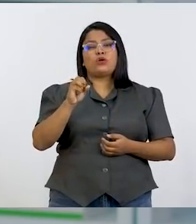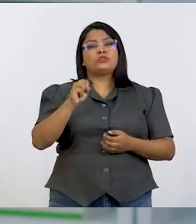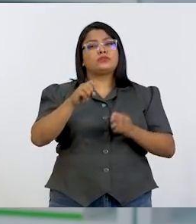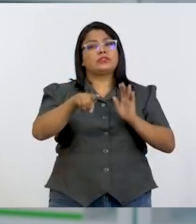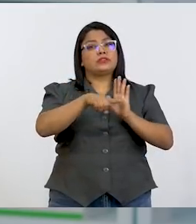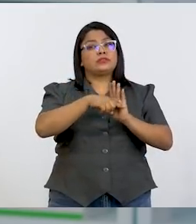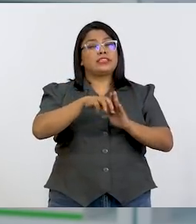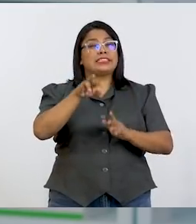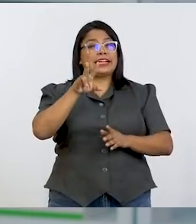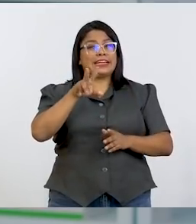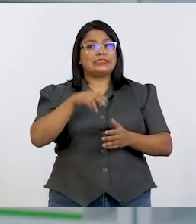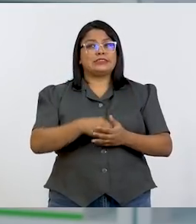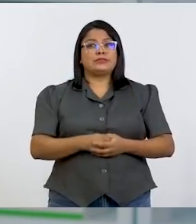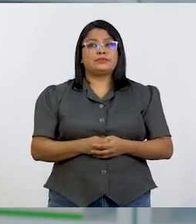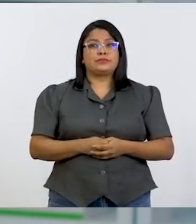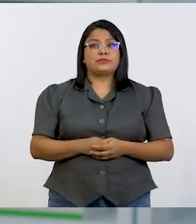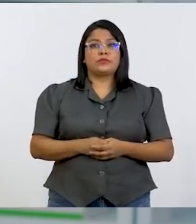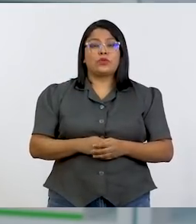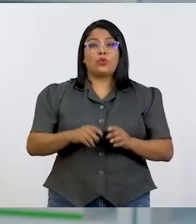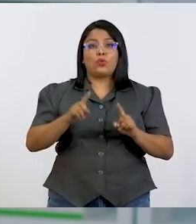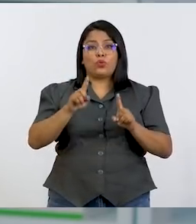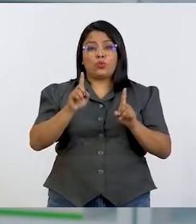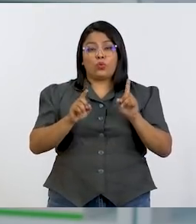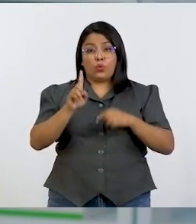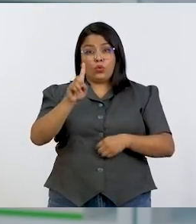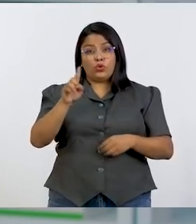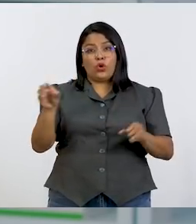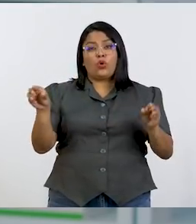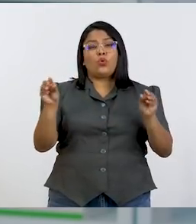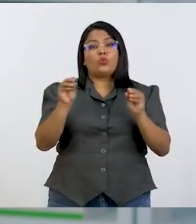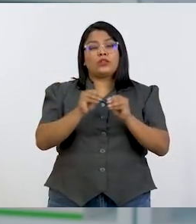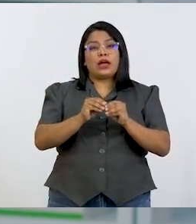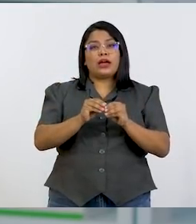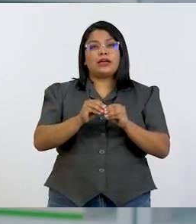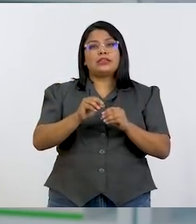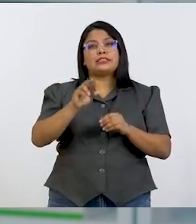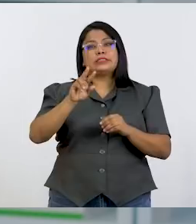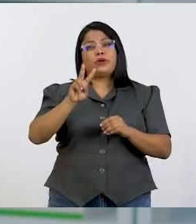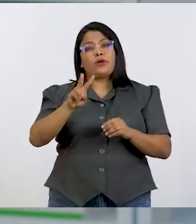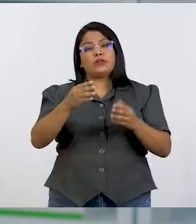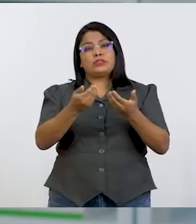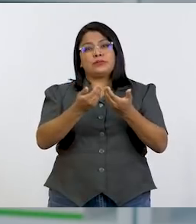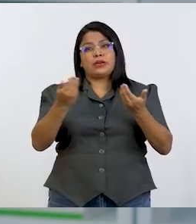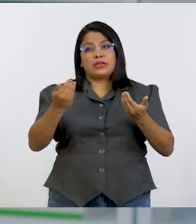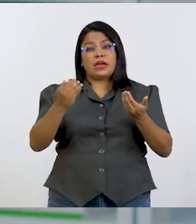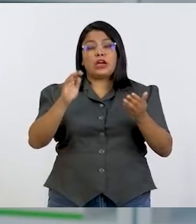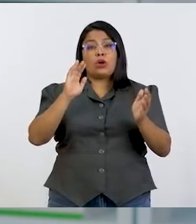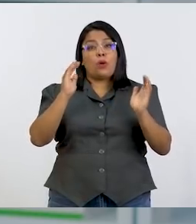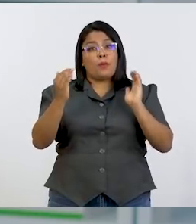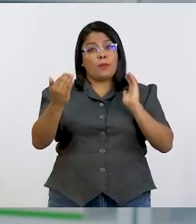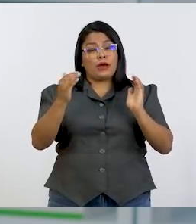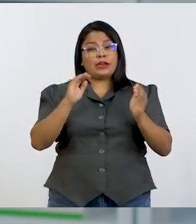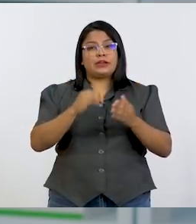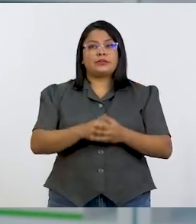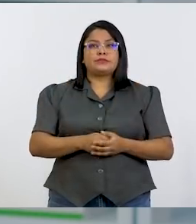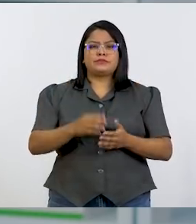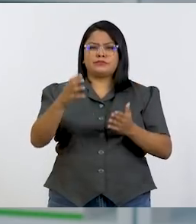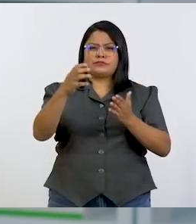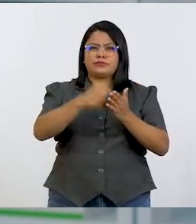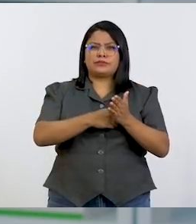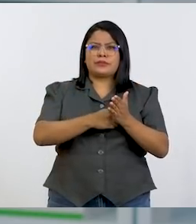sobre los sentidos de la resta, podemos decir que son 3: quitar, separar y